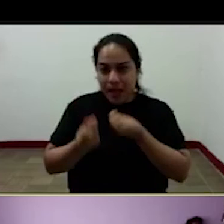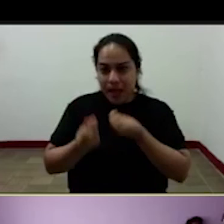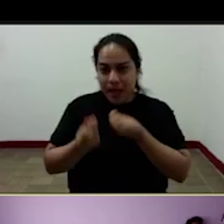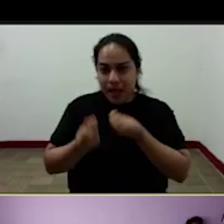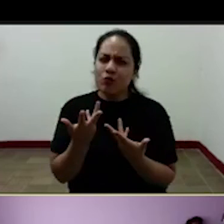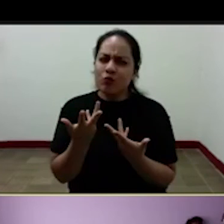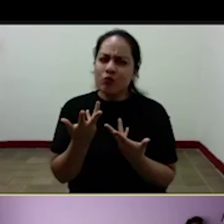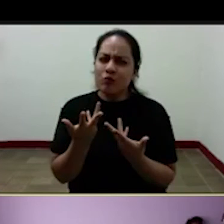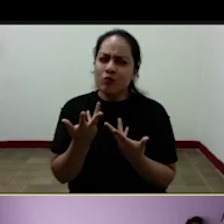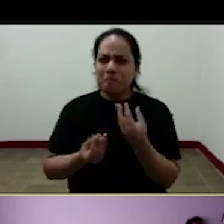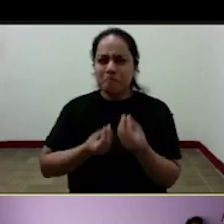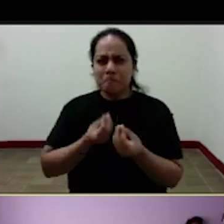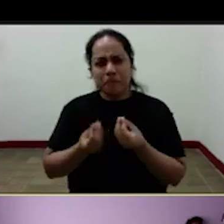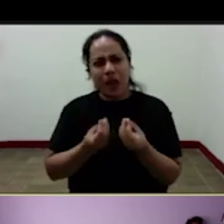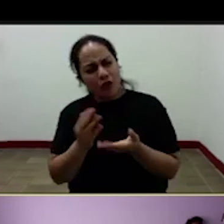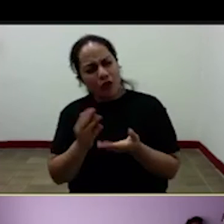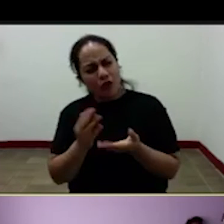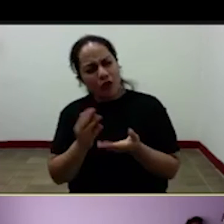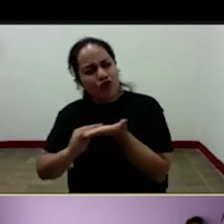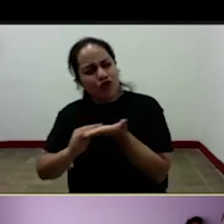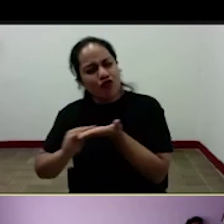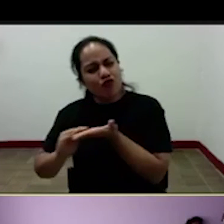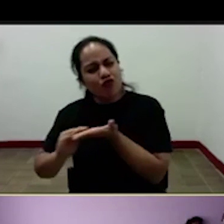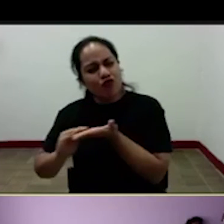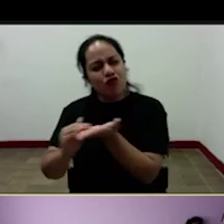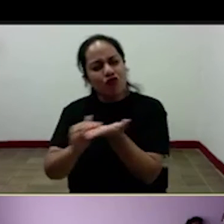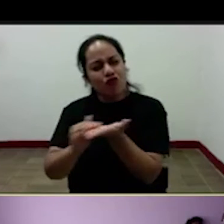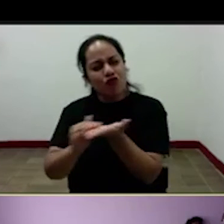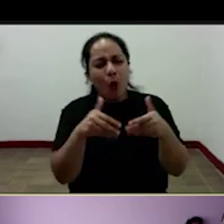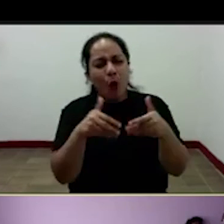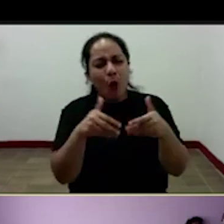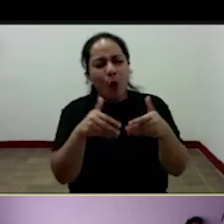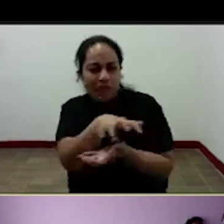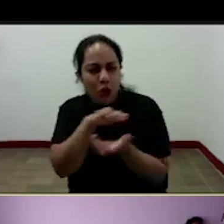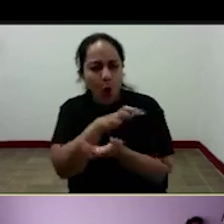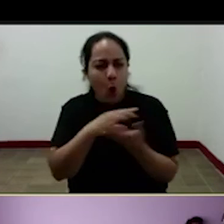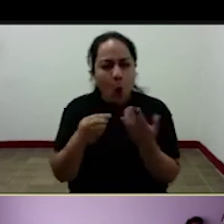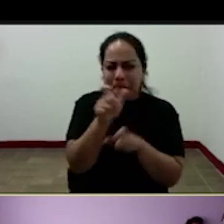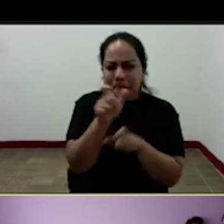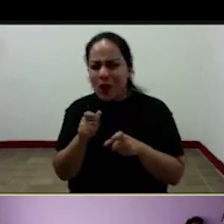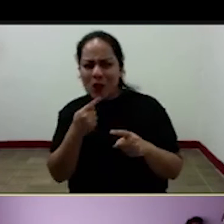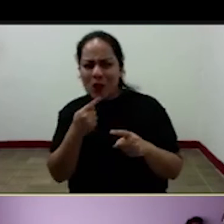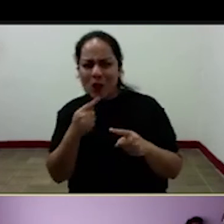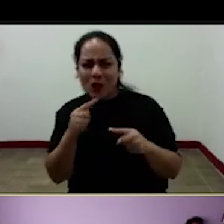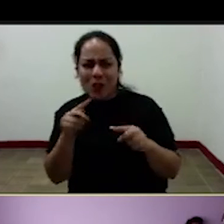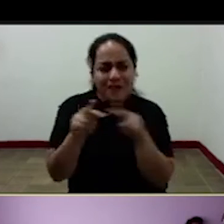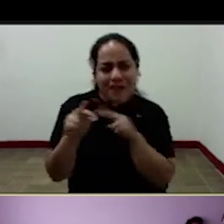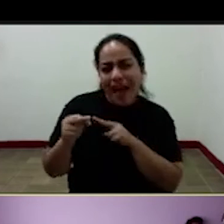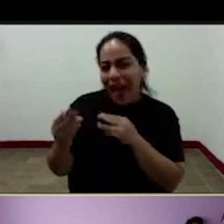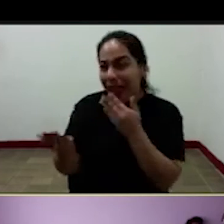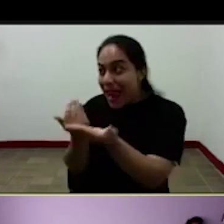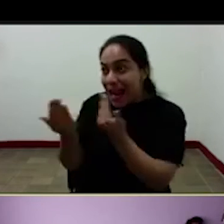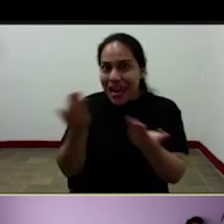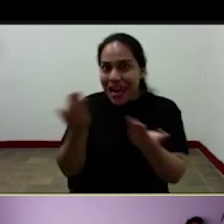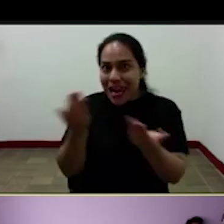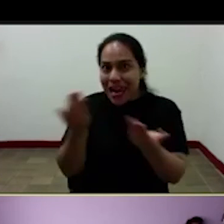la solución para evitar al actor hablando y por lo tanto contagiando, ¿cierto? En esta situación